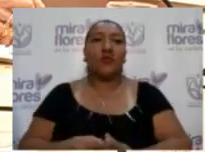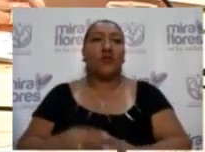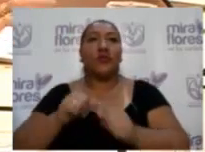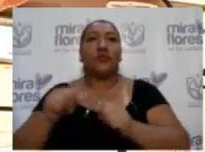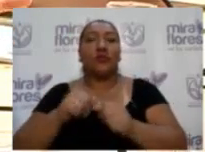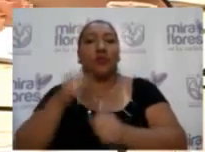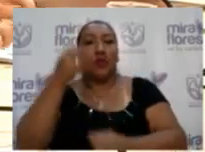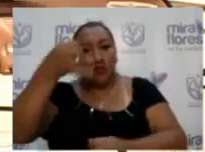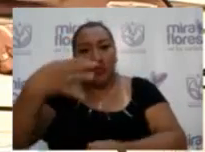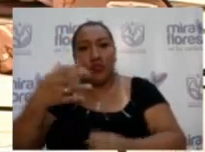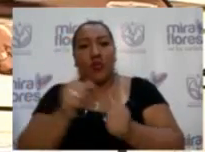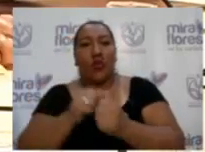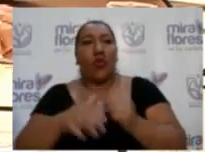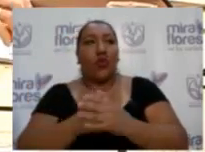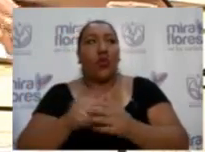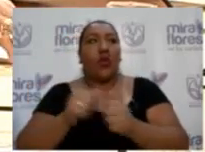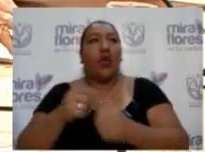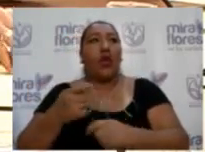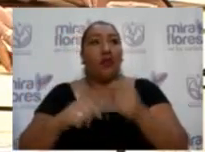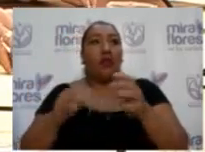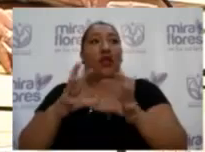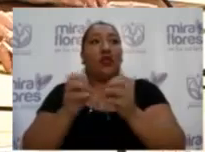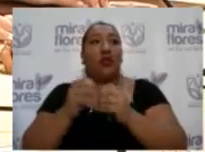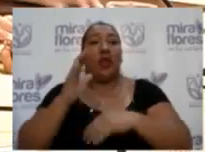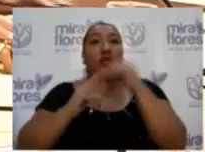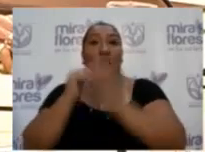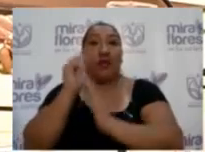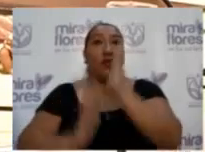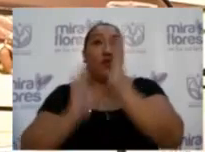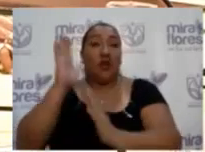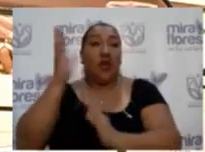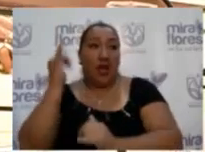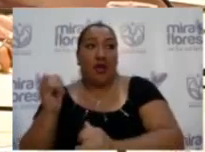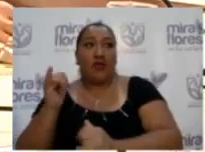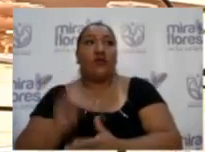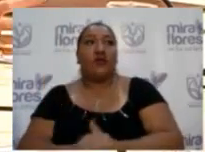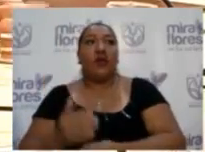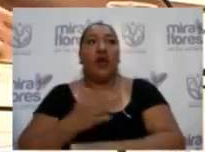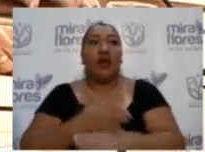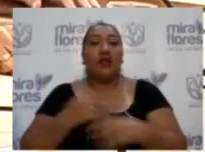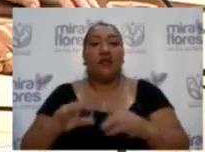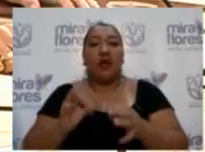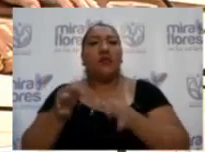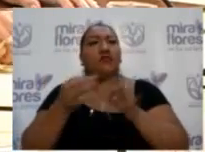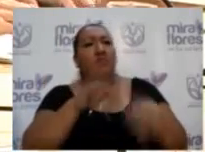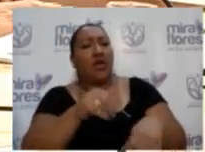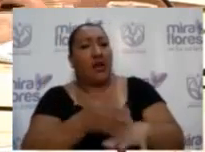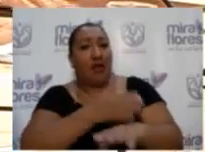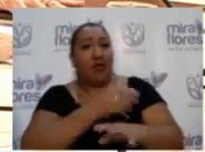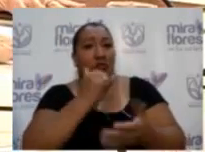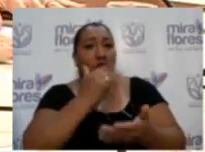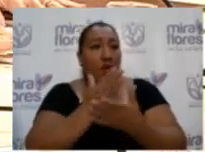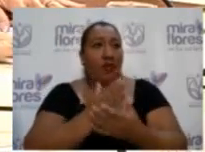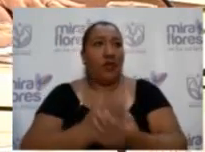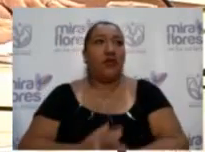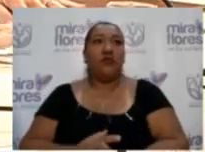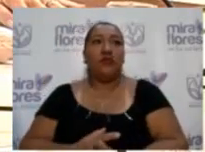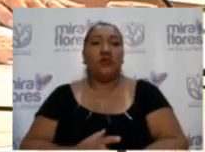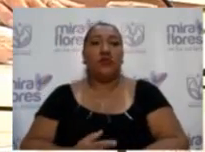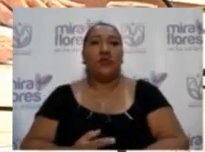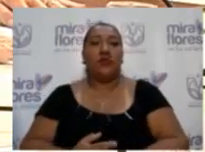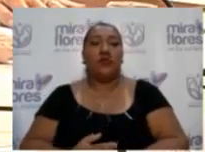numerar, ya sea con una carga técnica, a todas las edificaciones que han sido mal declaradas en algún momento. O sea que realmente es